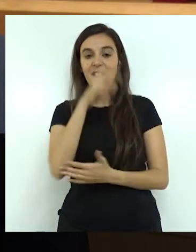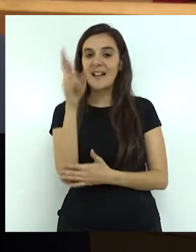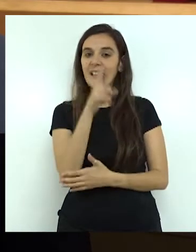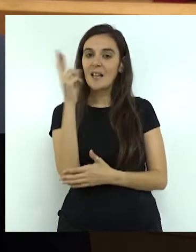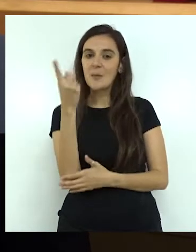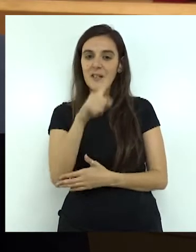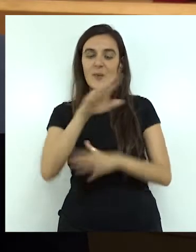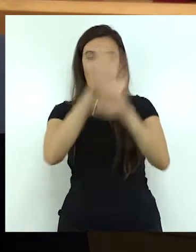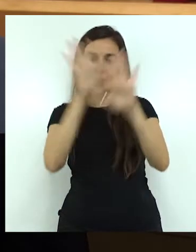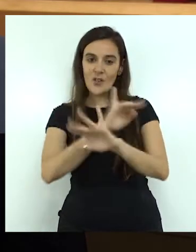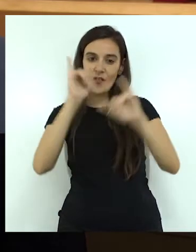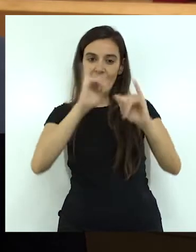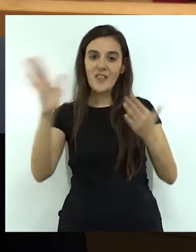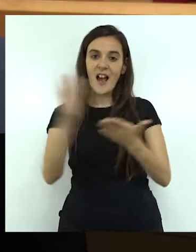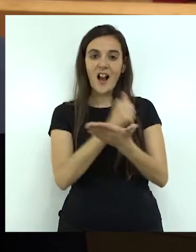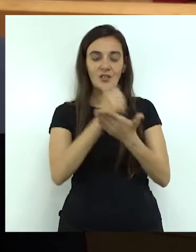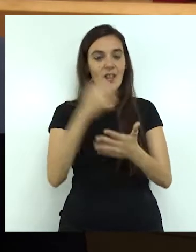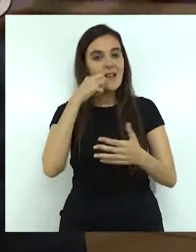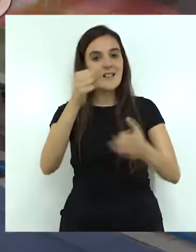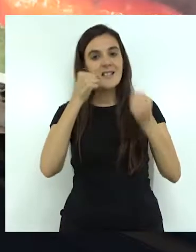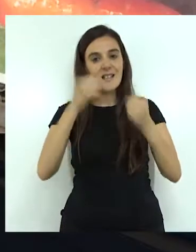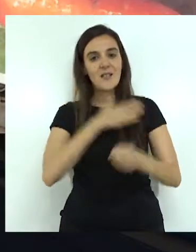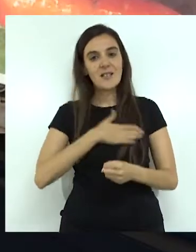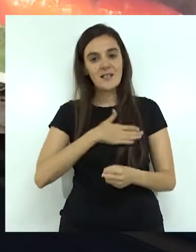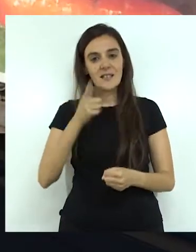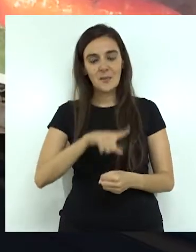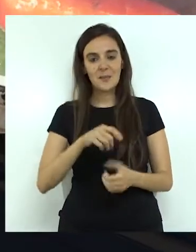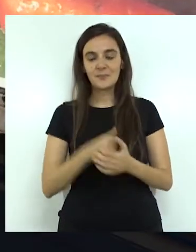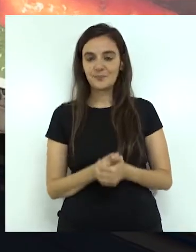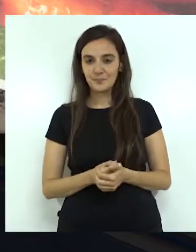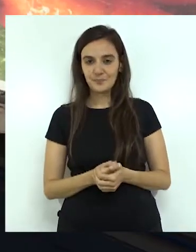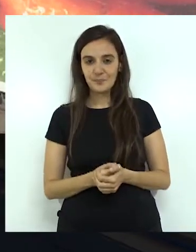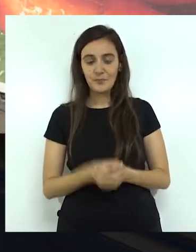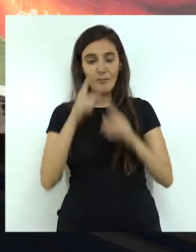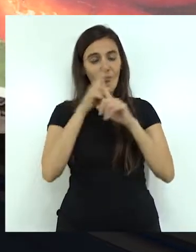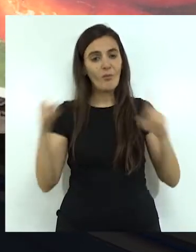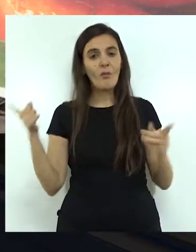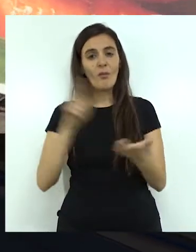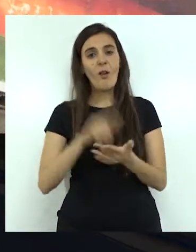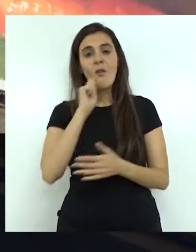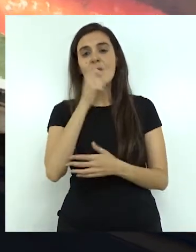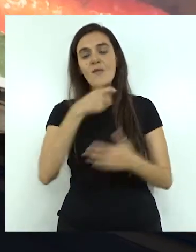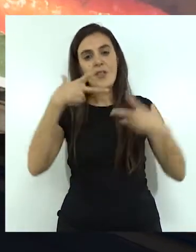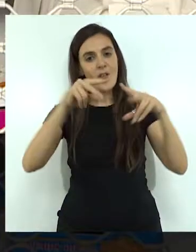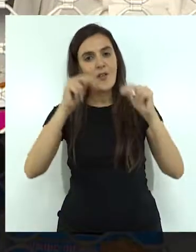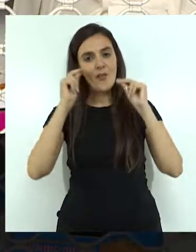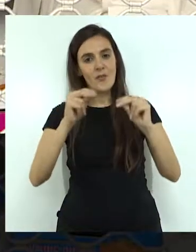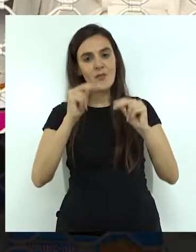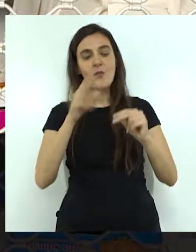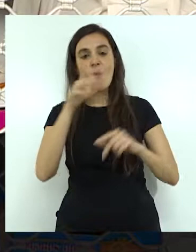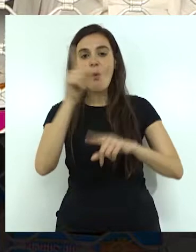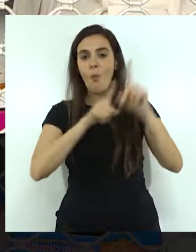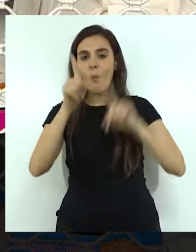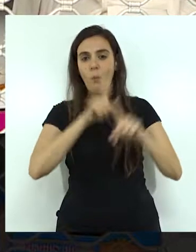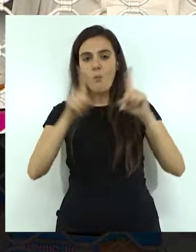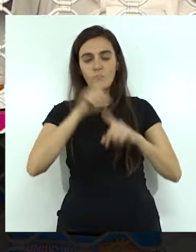felicidades a todos salud y bienestar un año más al final del ramadán ha tenido una fuerte incidencia en la actividad cotidiana